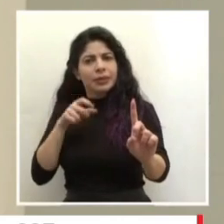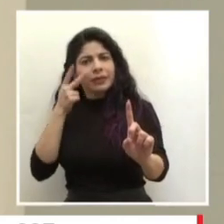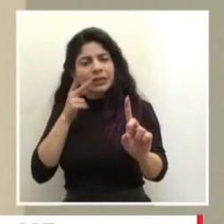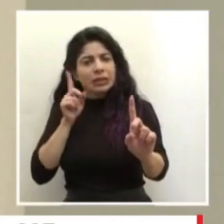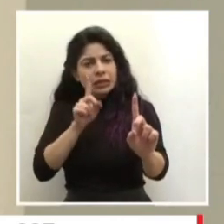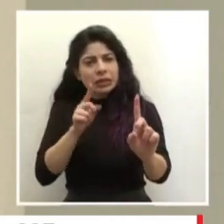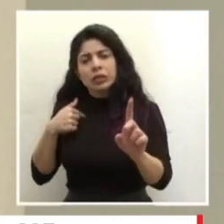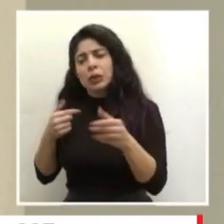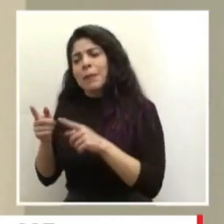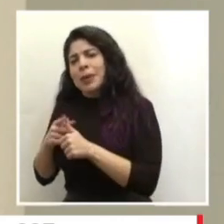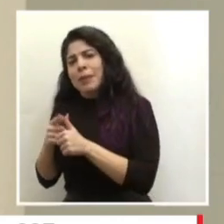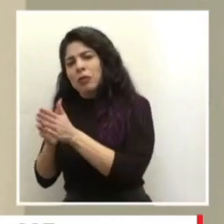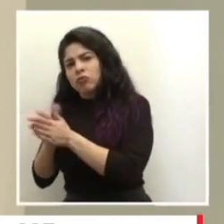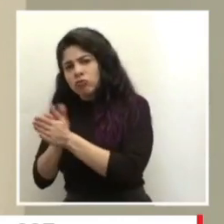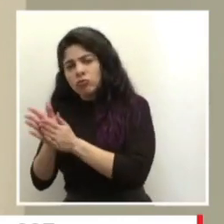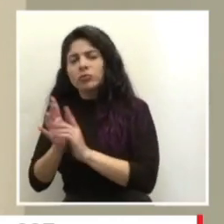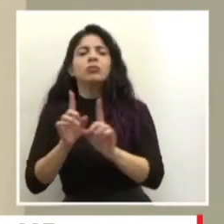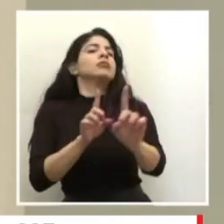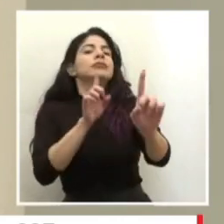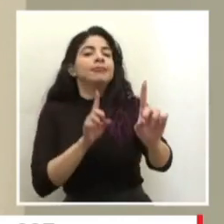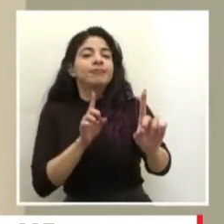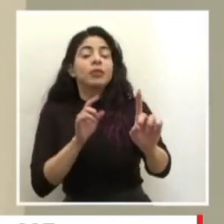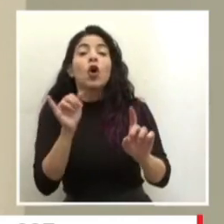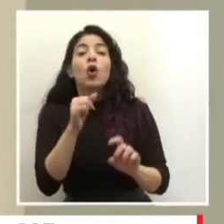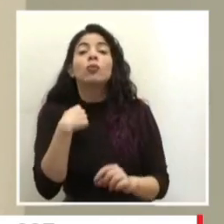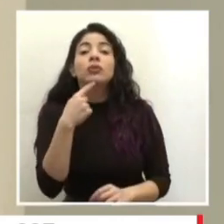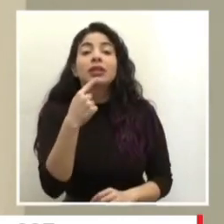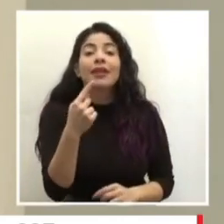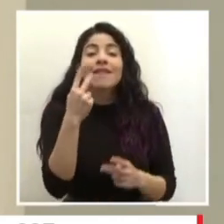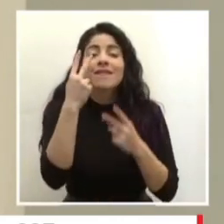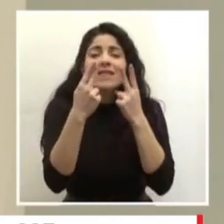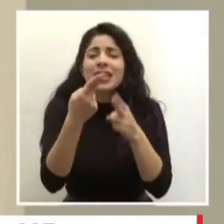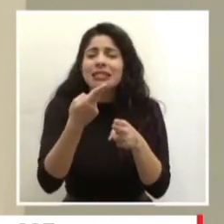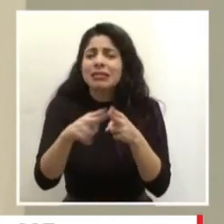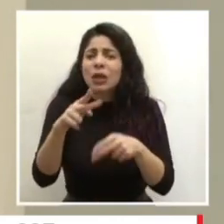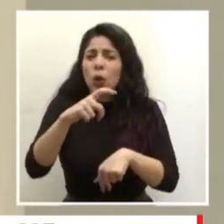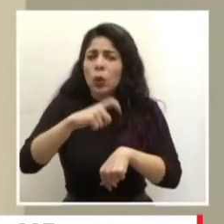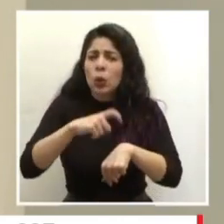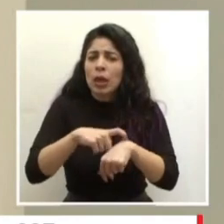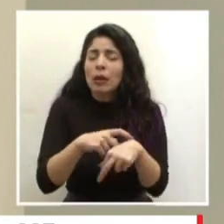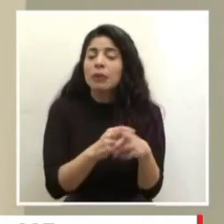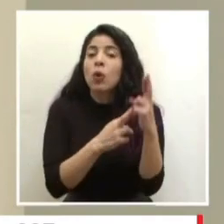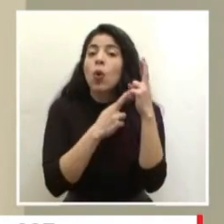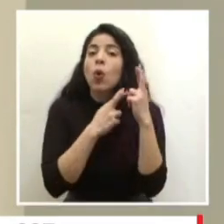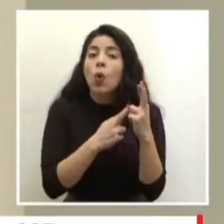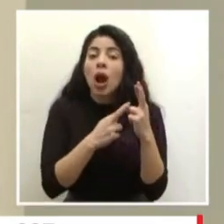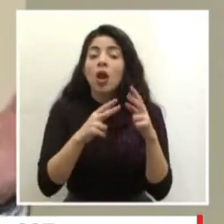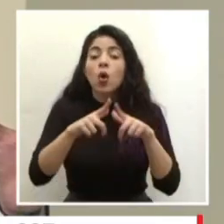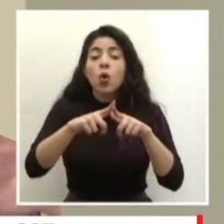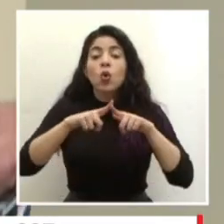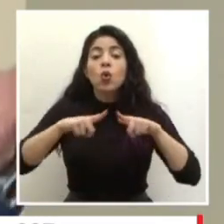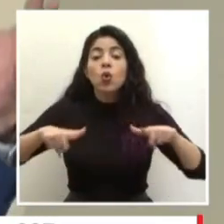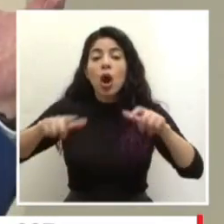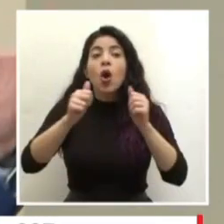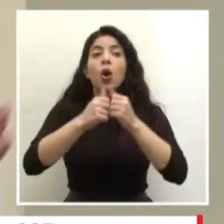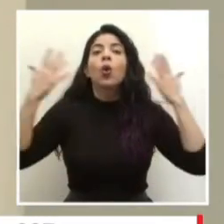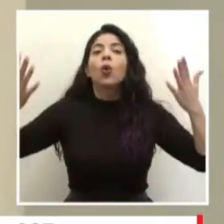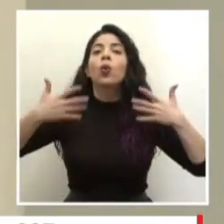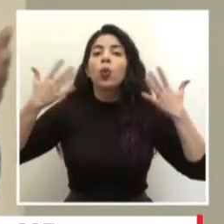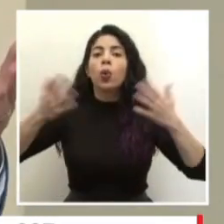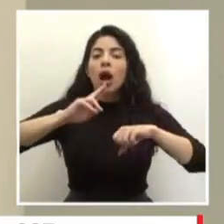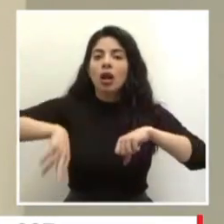lavado de manos previo, que la visita, como indicábamos, sea muy rápida y preferiblemente en un lugar donde haya ventilación